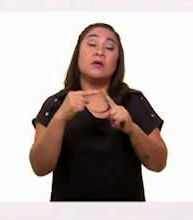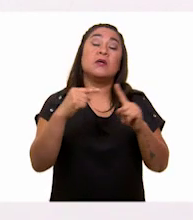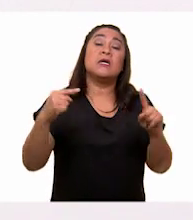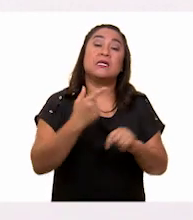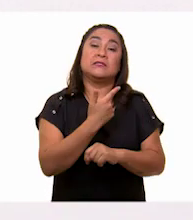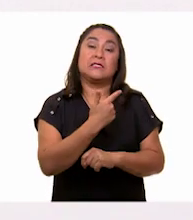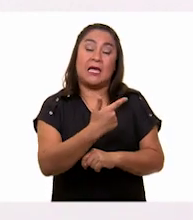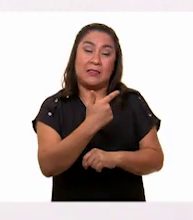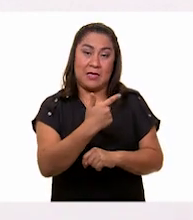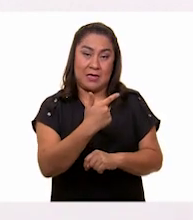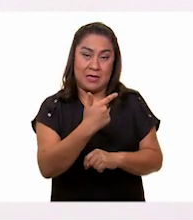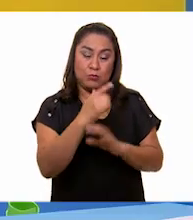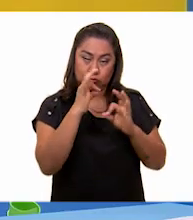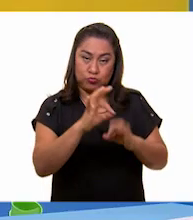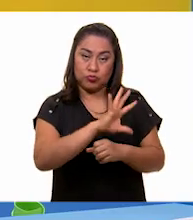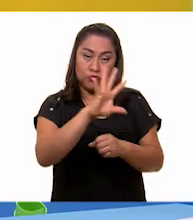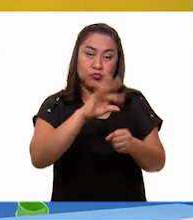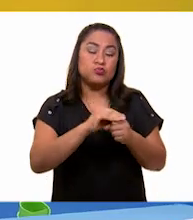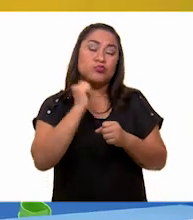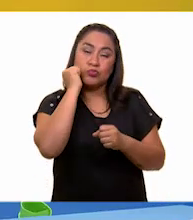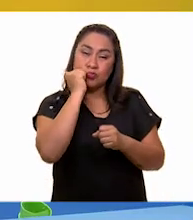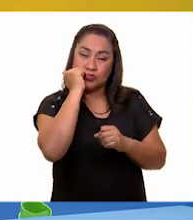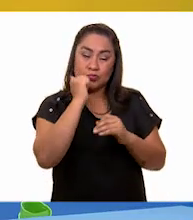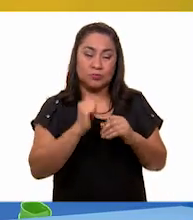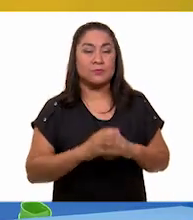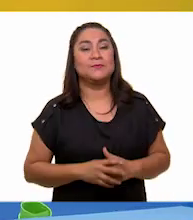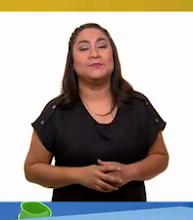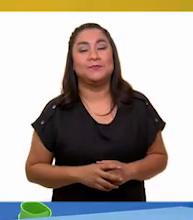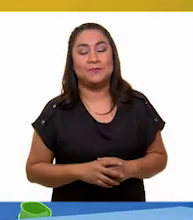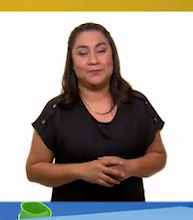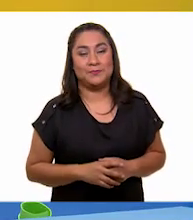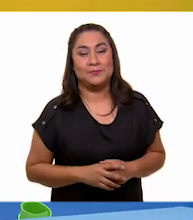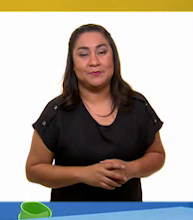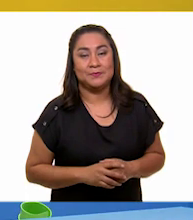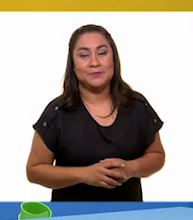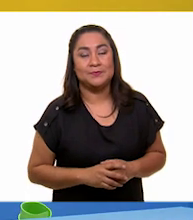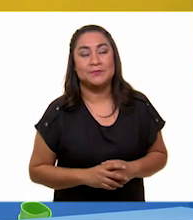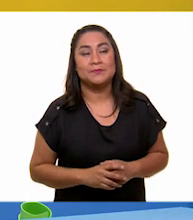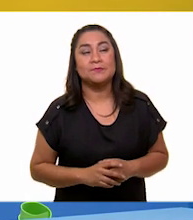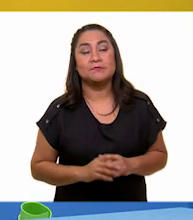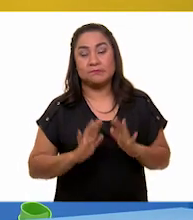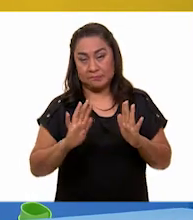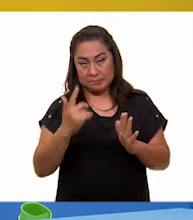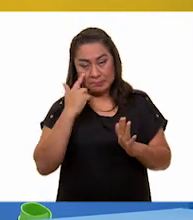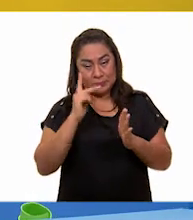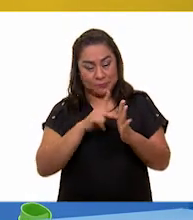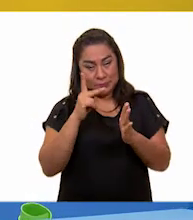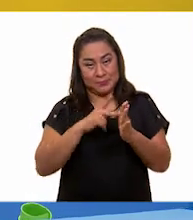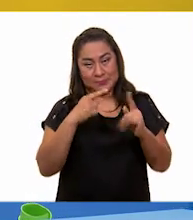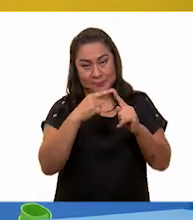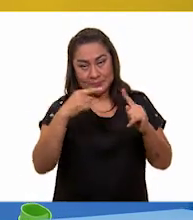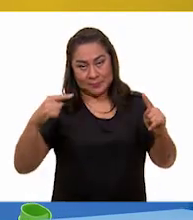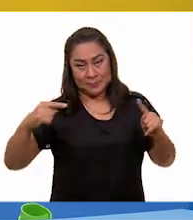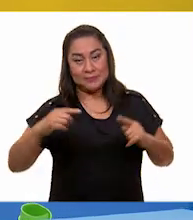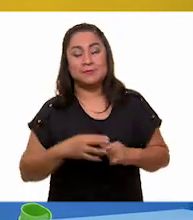7, que es el número de jabones que incluye el paquete. Y entonces,